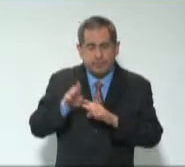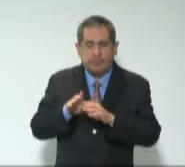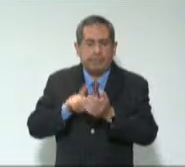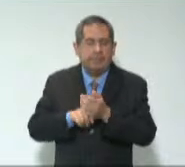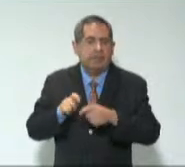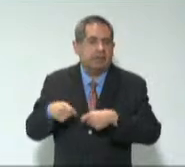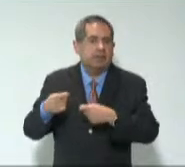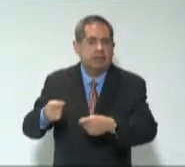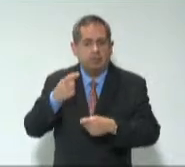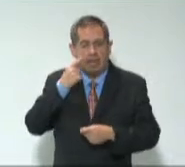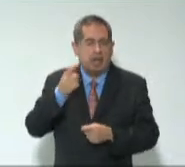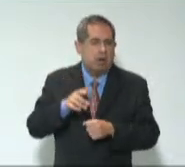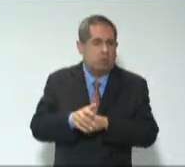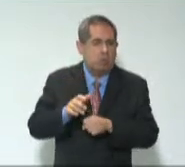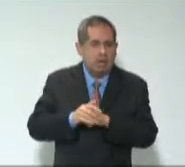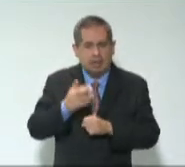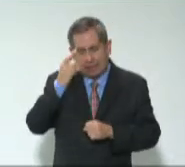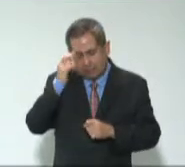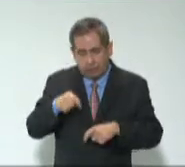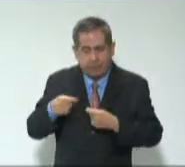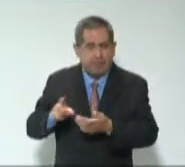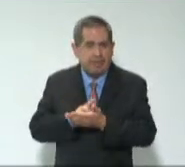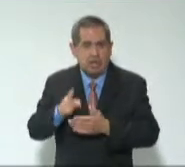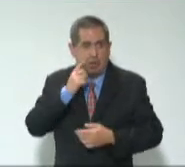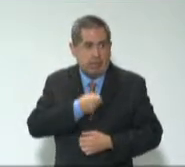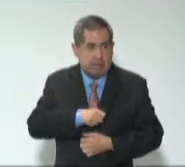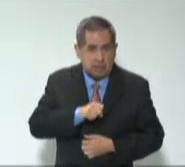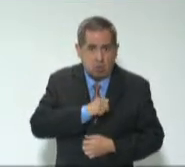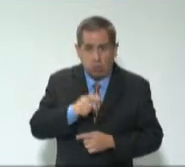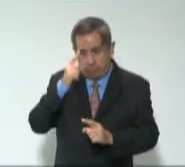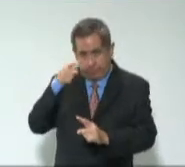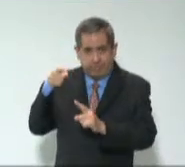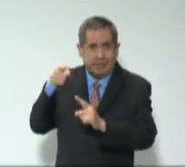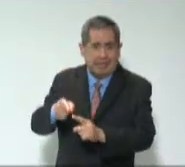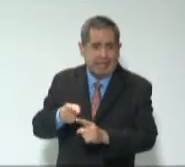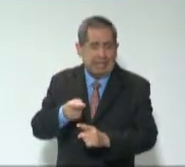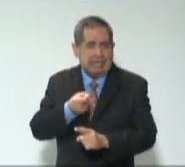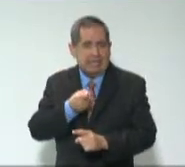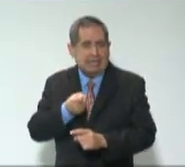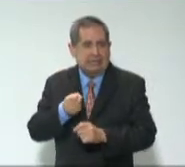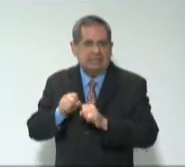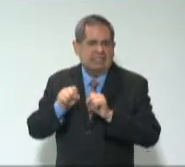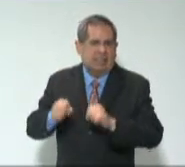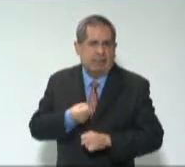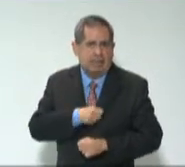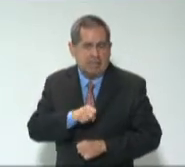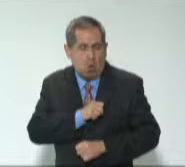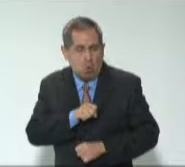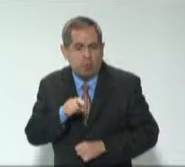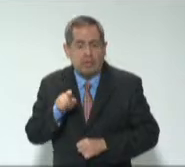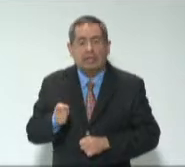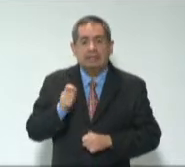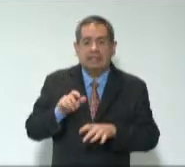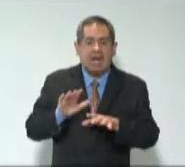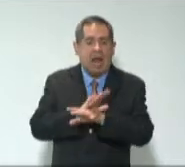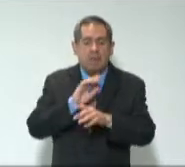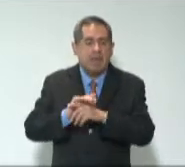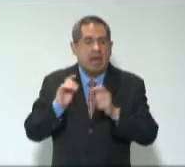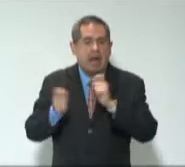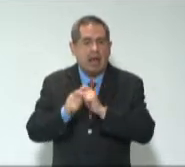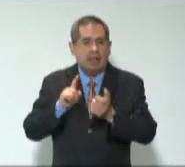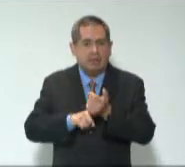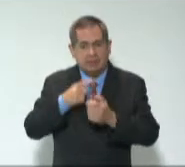a una lógica que ponga el derecho a la salud al centro de la acción del sistema de salud Y eso significa cambiar el modelo de